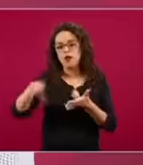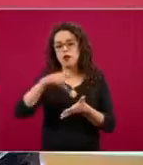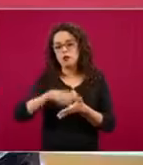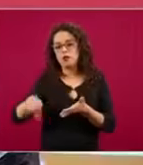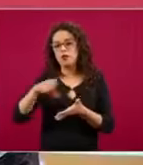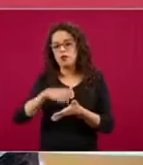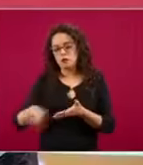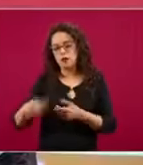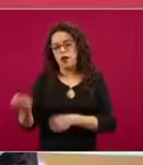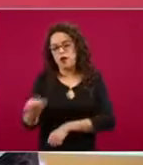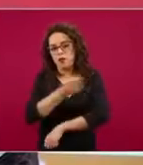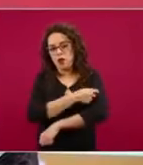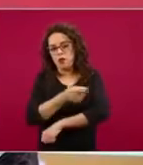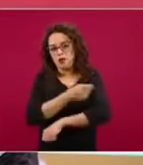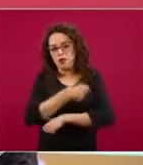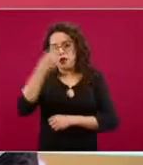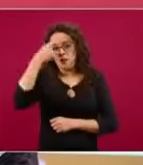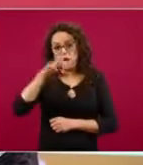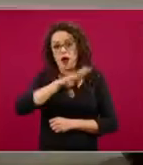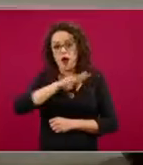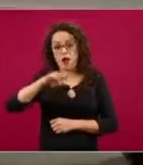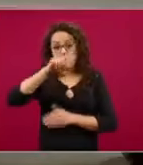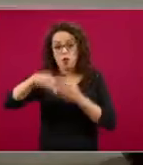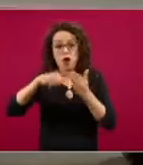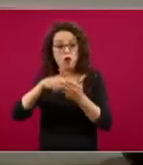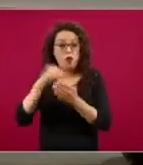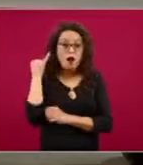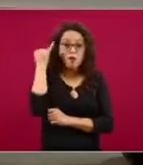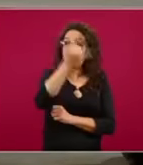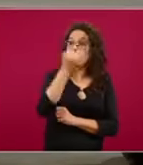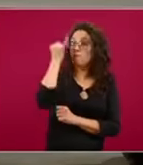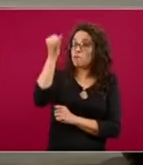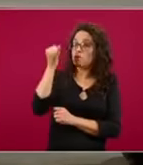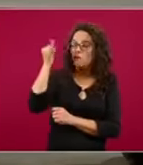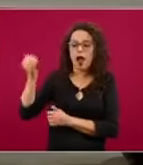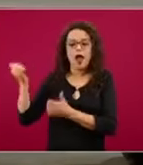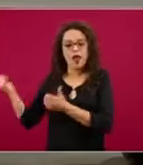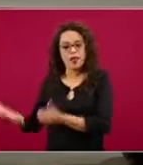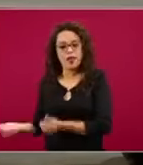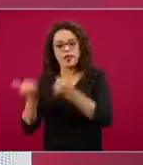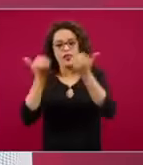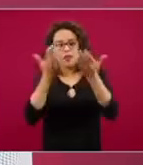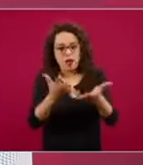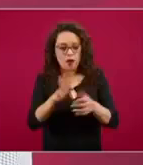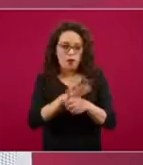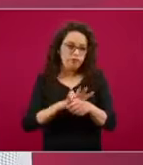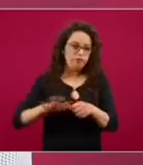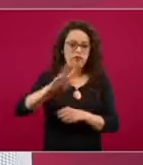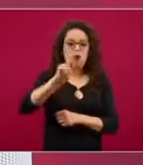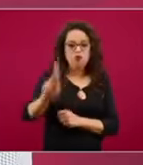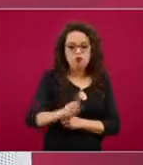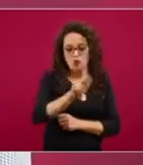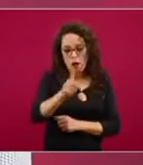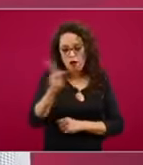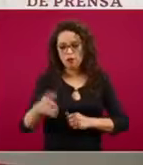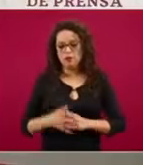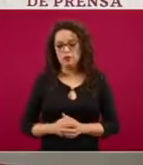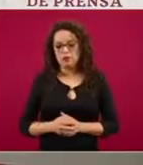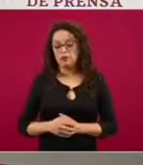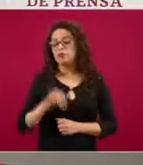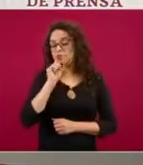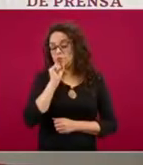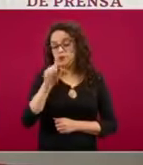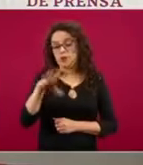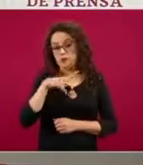los puntos más lejanos del país, que pueda asegurar su aplicación en las comunidades rurales, donde también de seguro habrá personas en riesgo